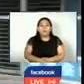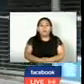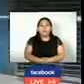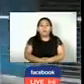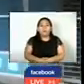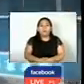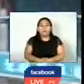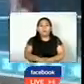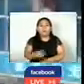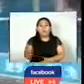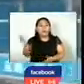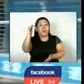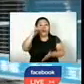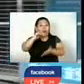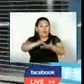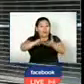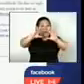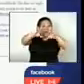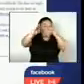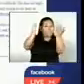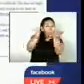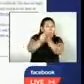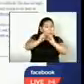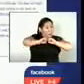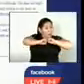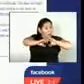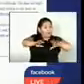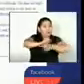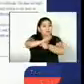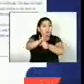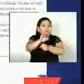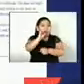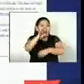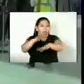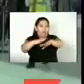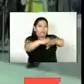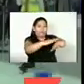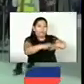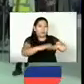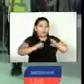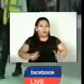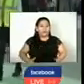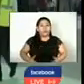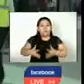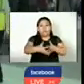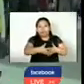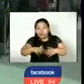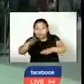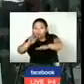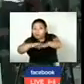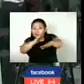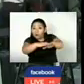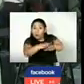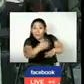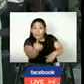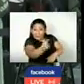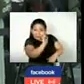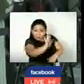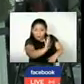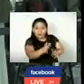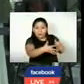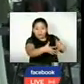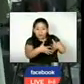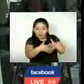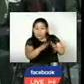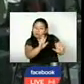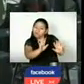en medio del rebrote mundial de coronavirus el departamento de estado anunció que expandió las advertencias de viaje a los estadounidenses